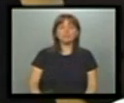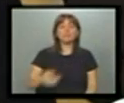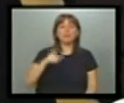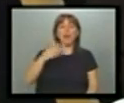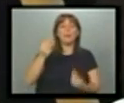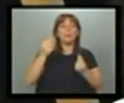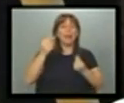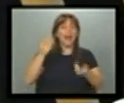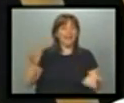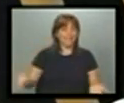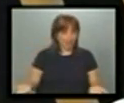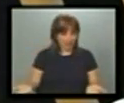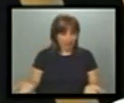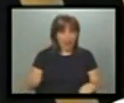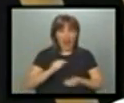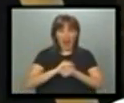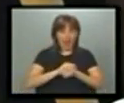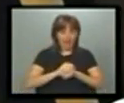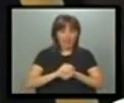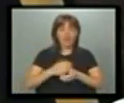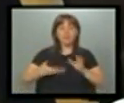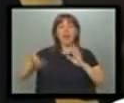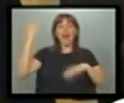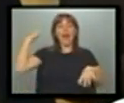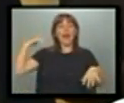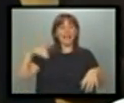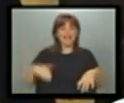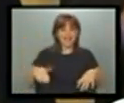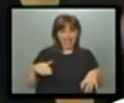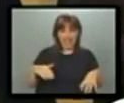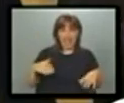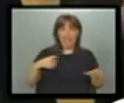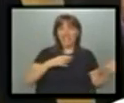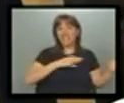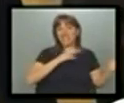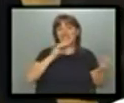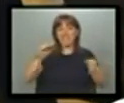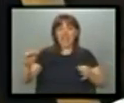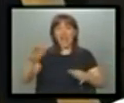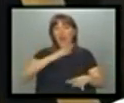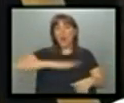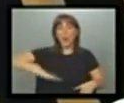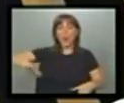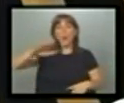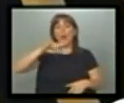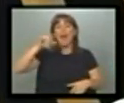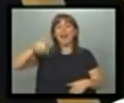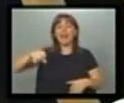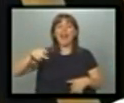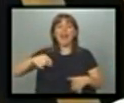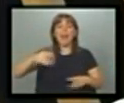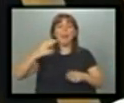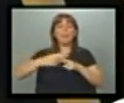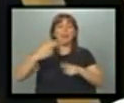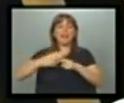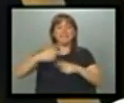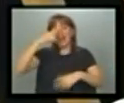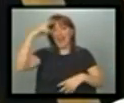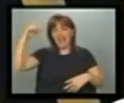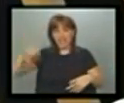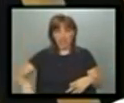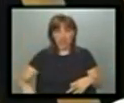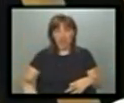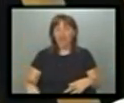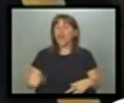K. Ayer en uno de los allanamientos se llegó hasta el Parque Nacional Los Glaciares. Mira, yo no tengo la información